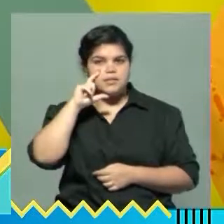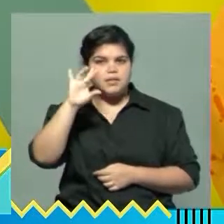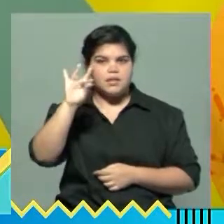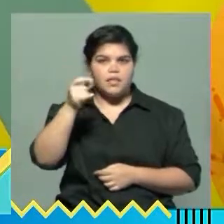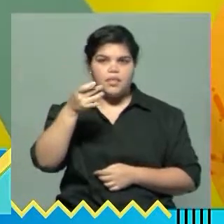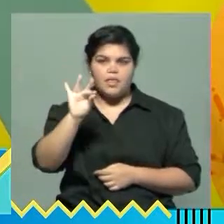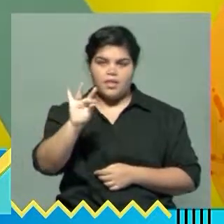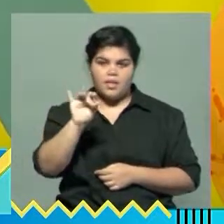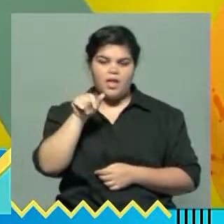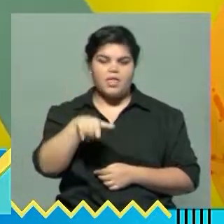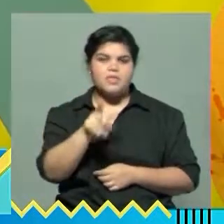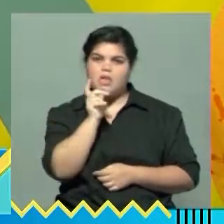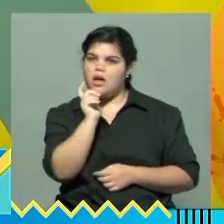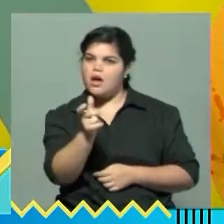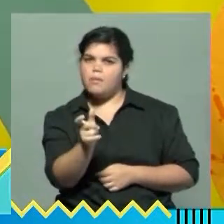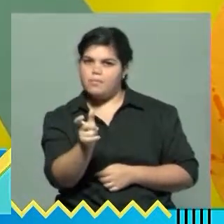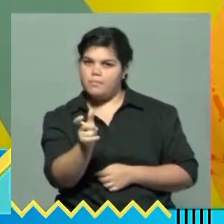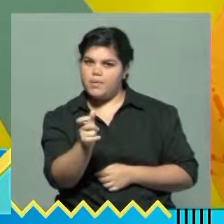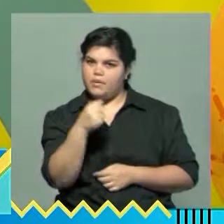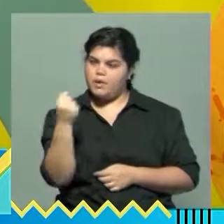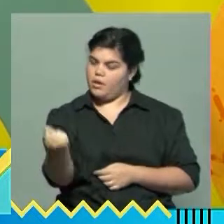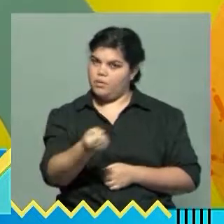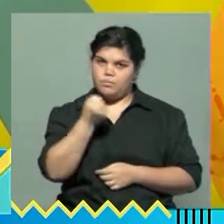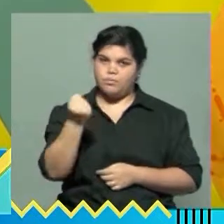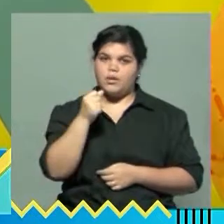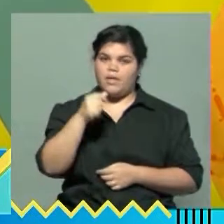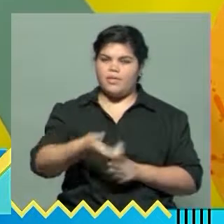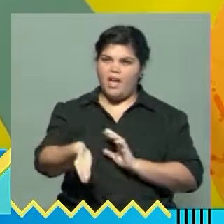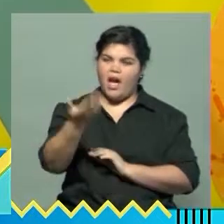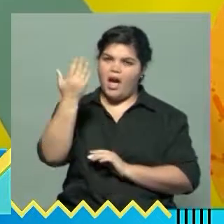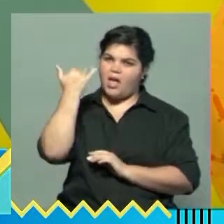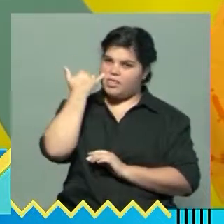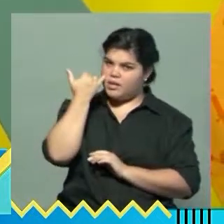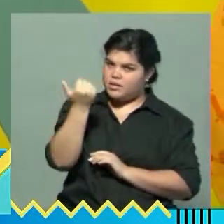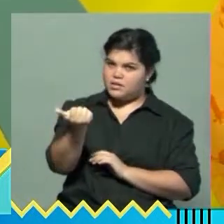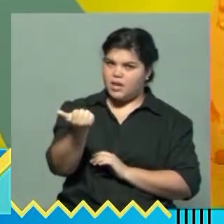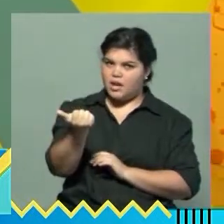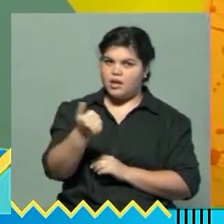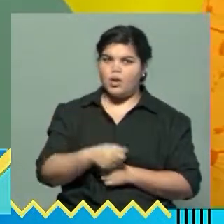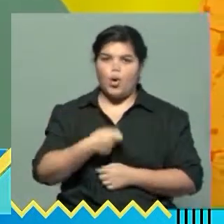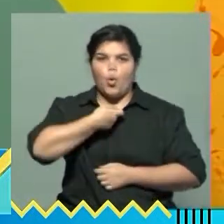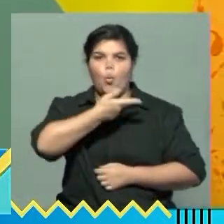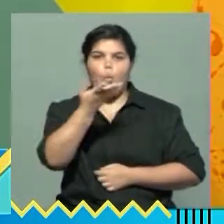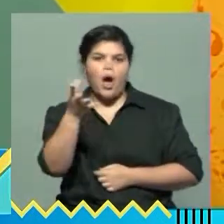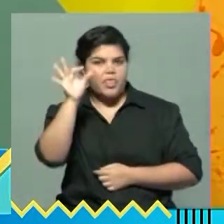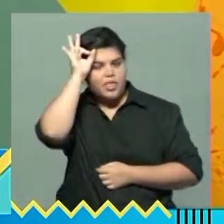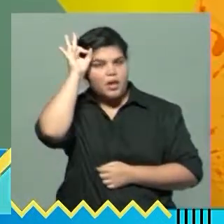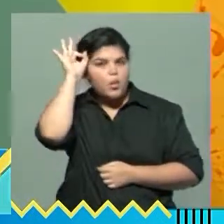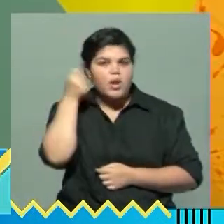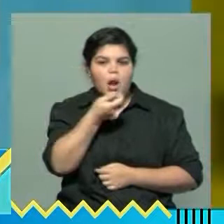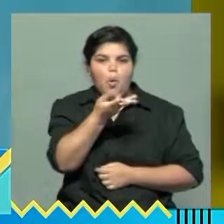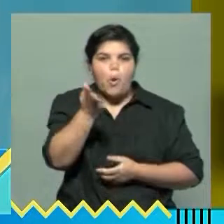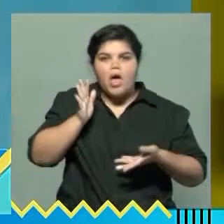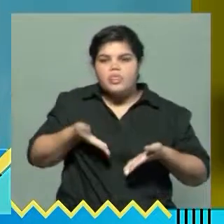Me parece que abandonamos ya hace bastantes años la cuestión de la cantidad de neuronas con las que uno